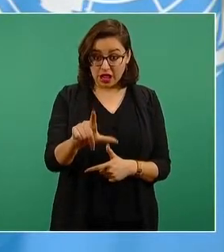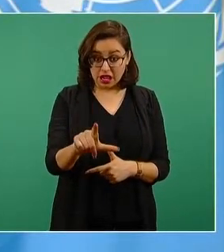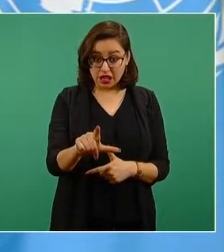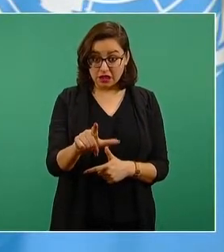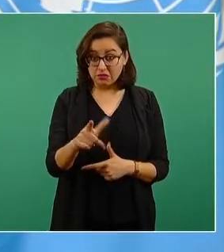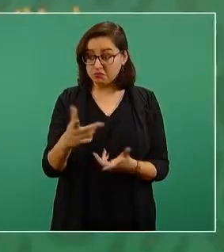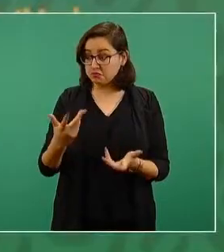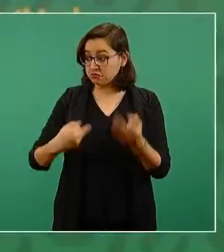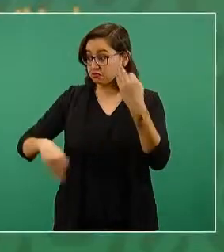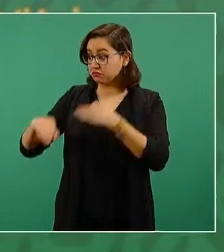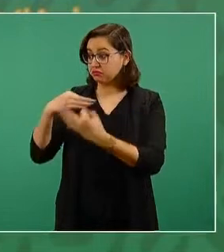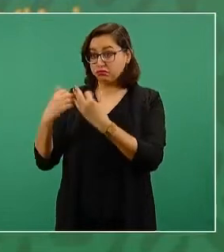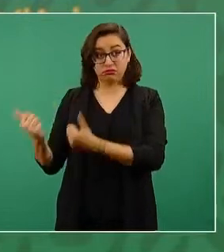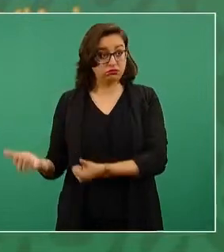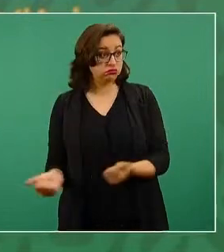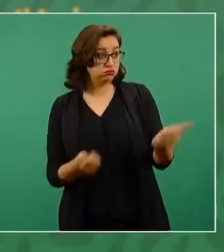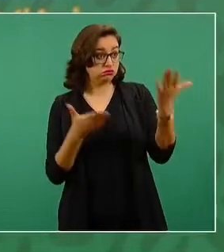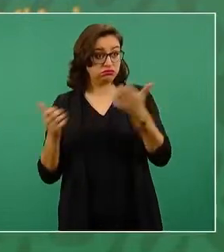privatizaciones.